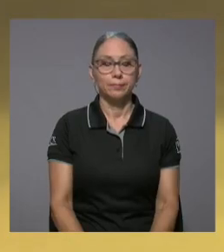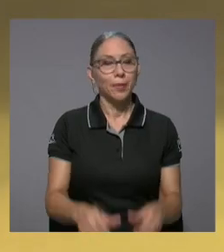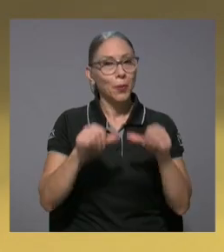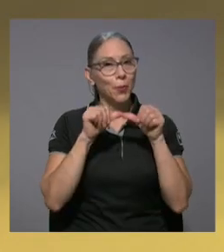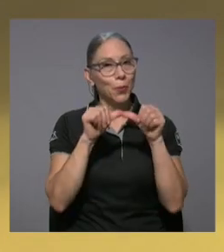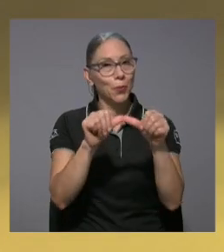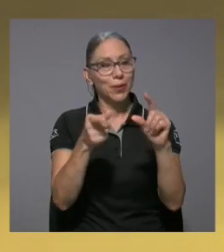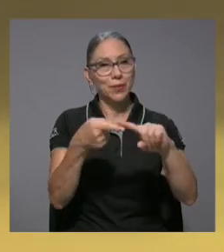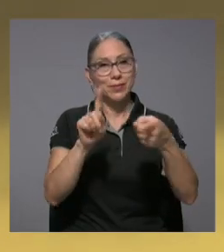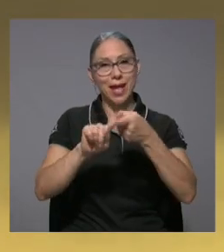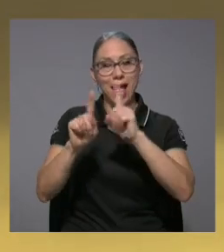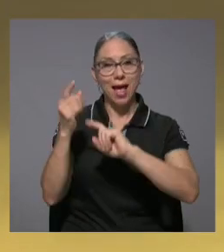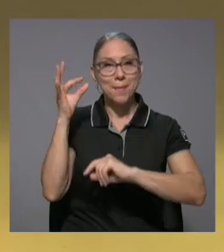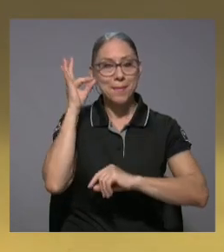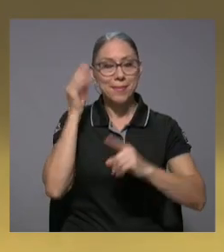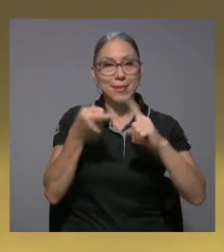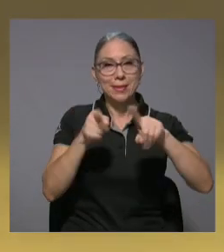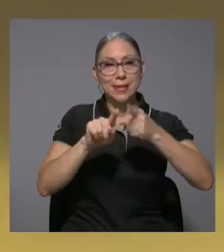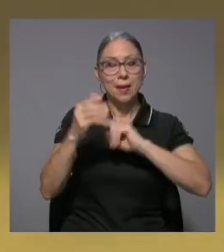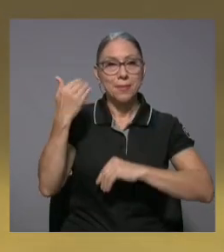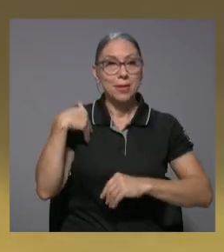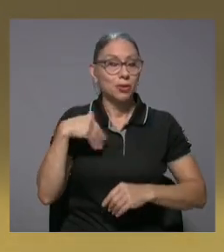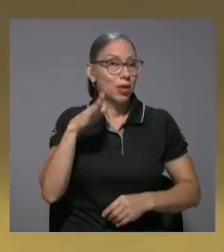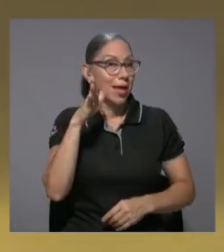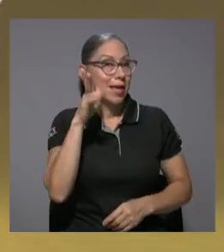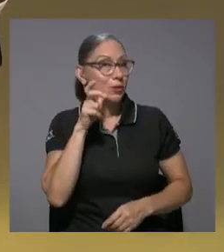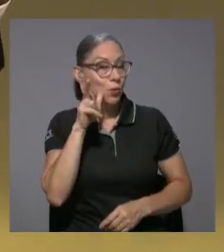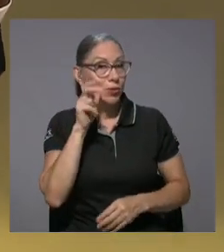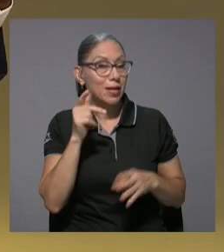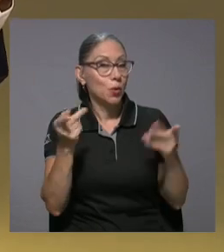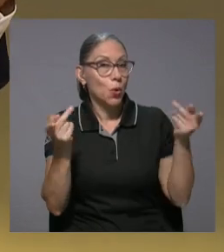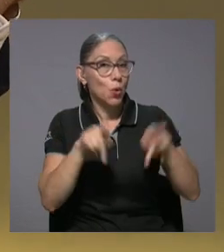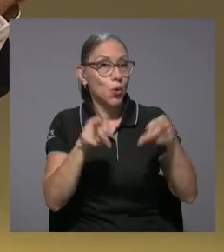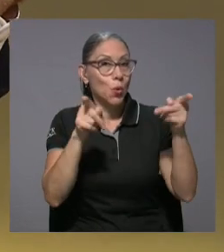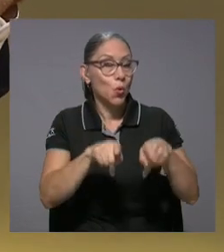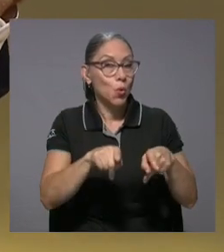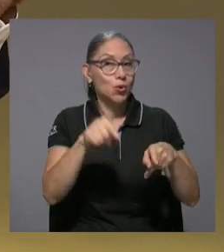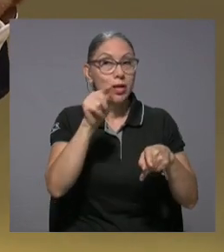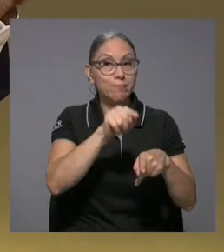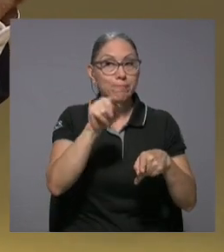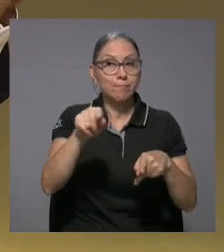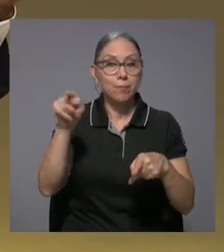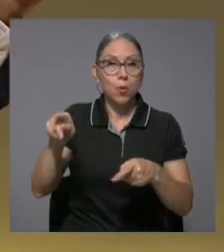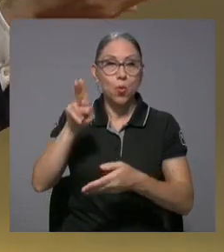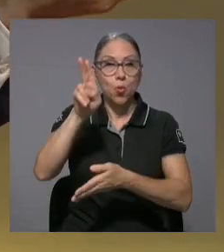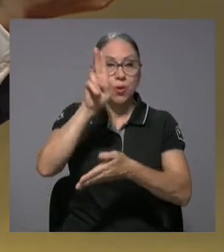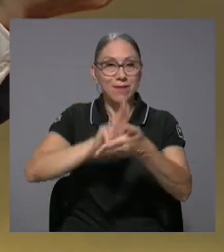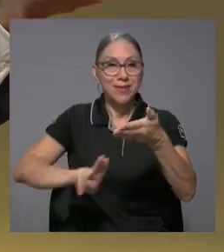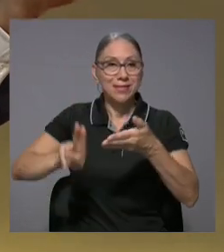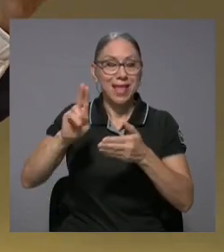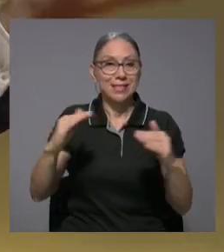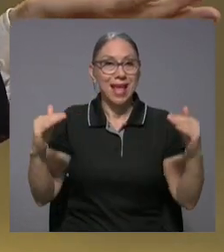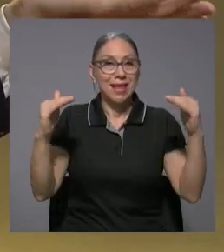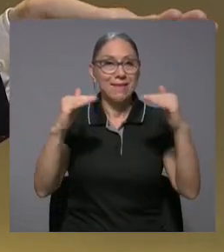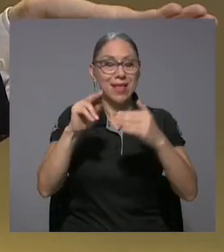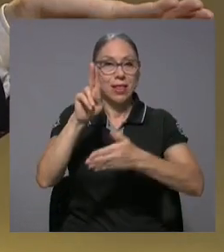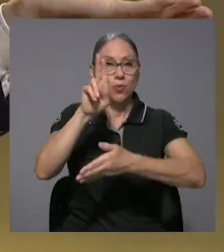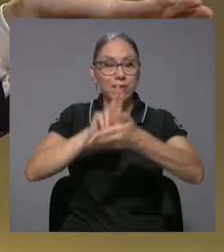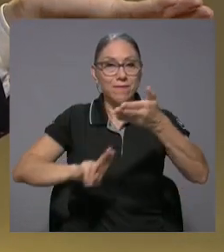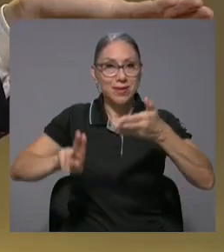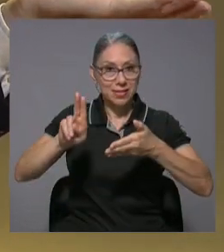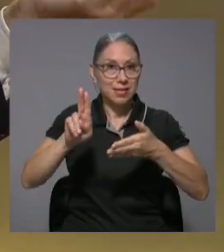Continuamos, amigas y amigos, escuchando de lo que ocurre en las universidades a nivel terciario, y